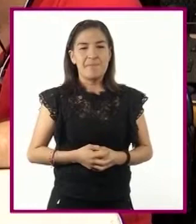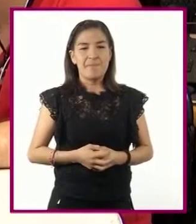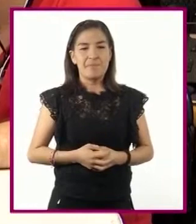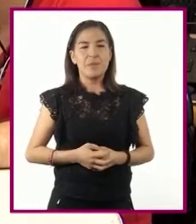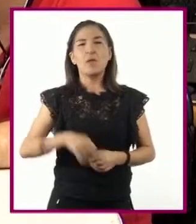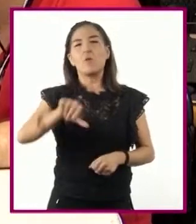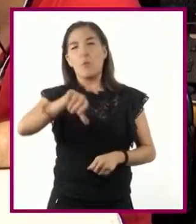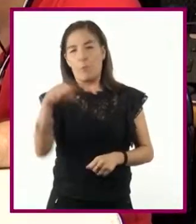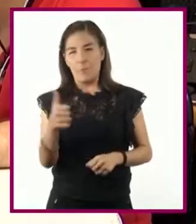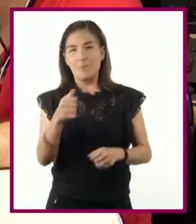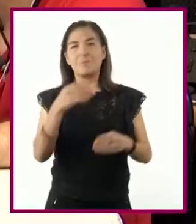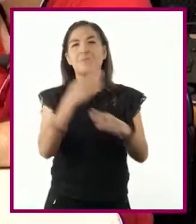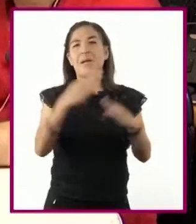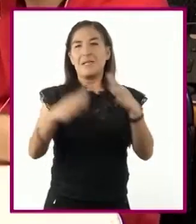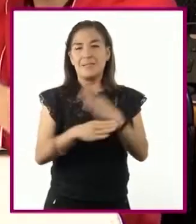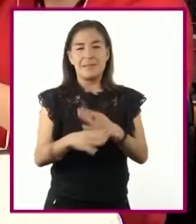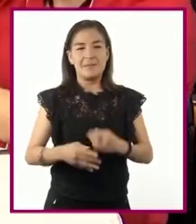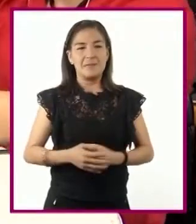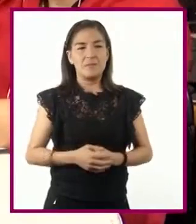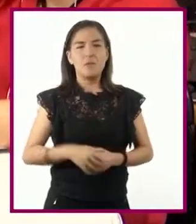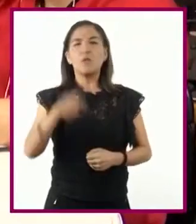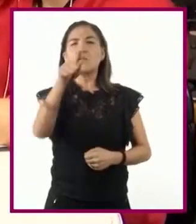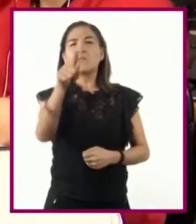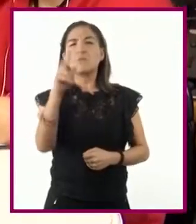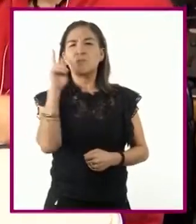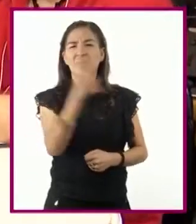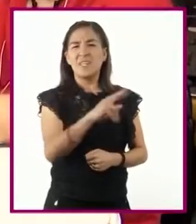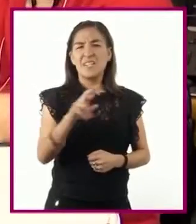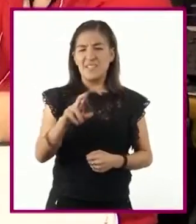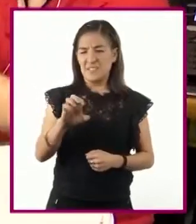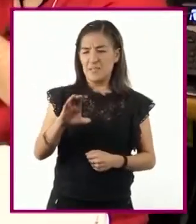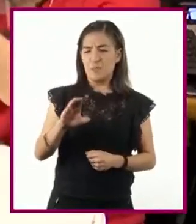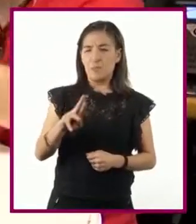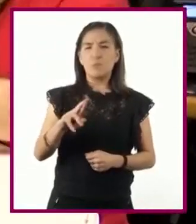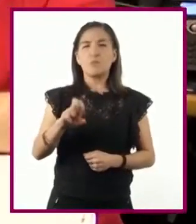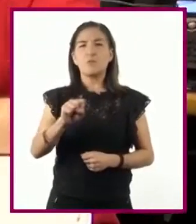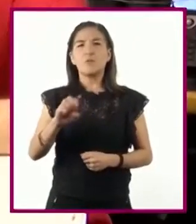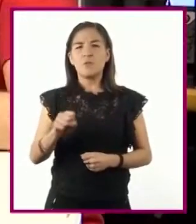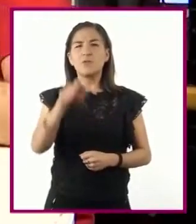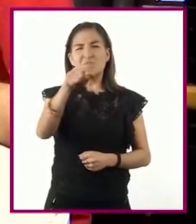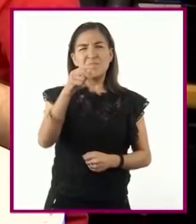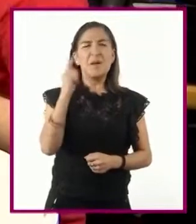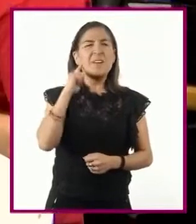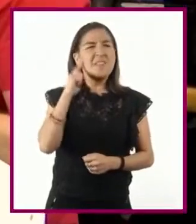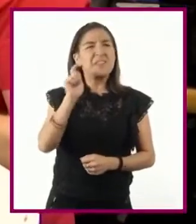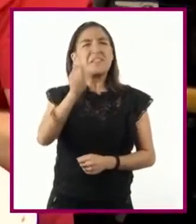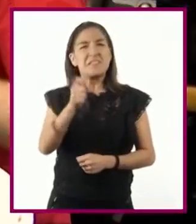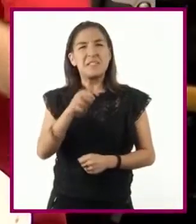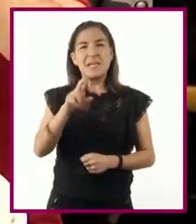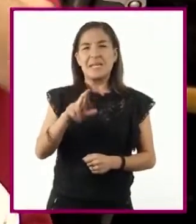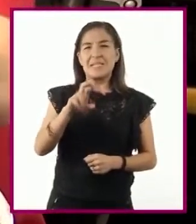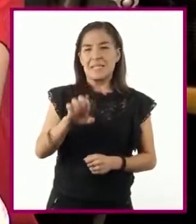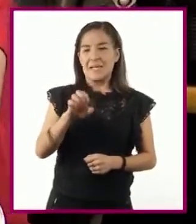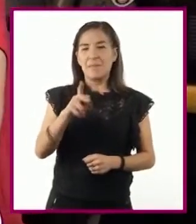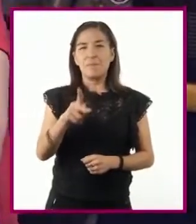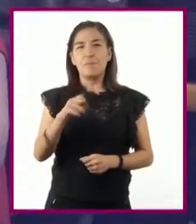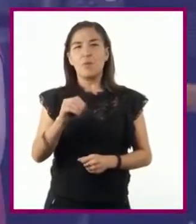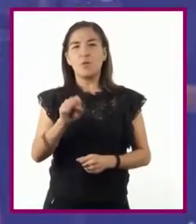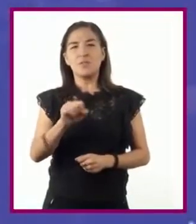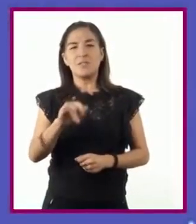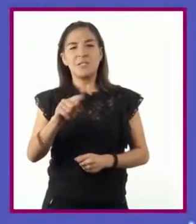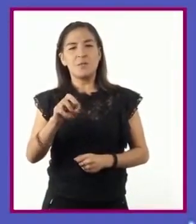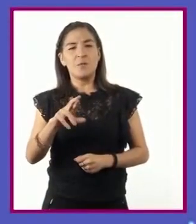cuanto a los recursos, ¿han oído hablar de los repositorios? Por supuesto, son sitios donde se